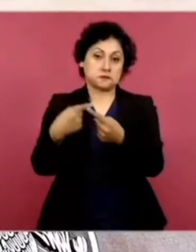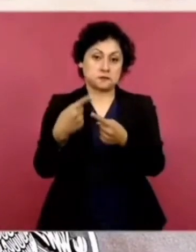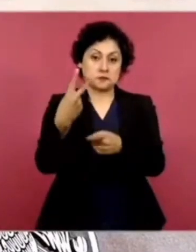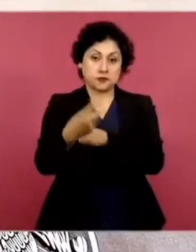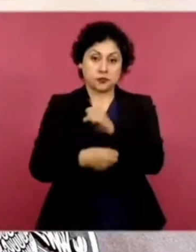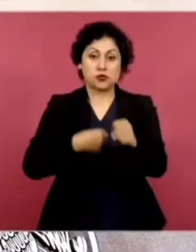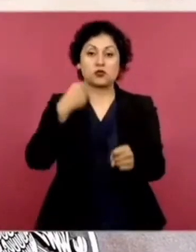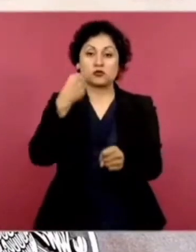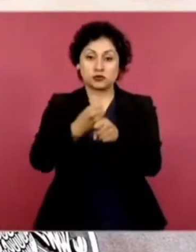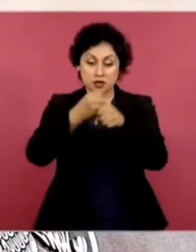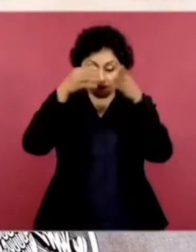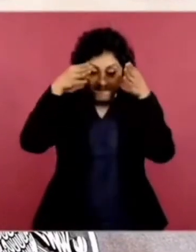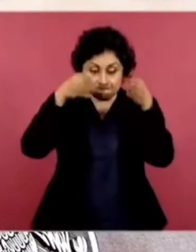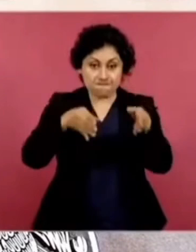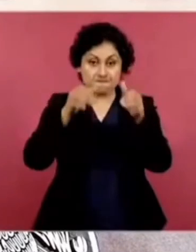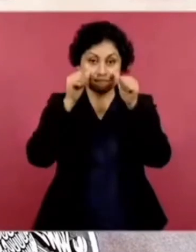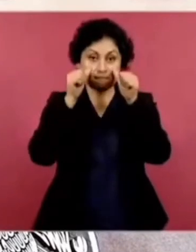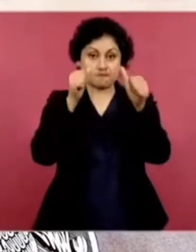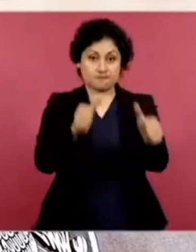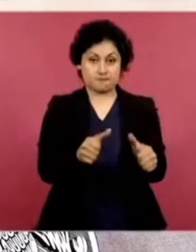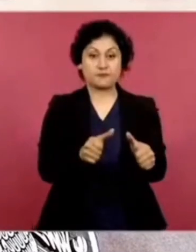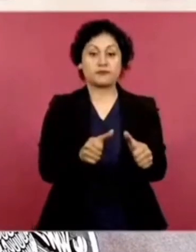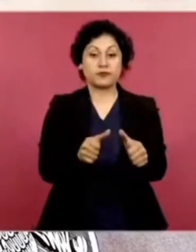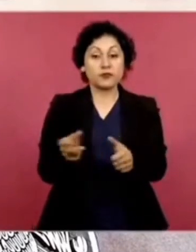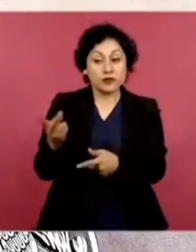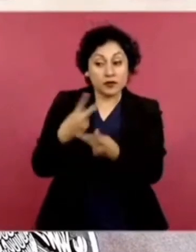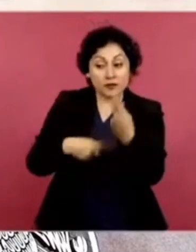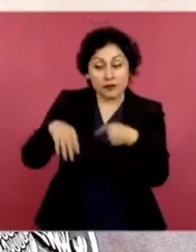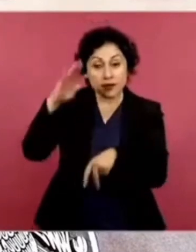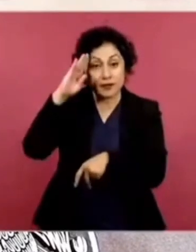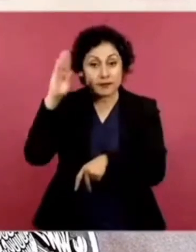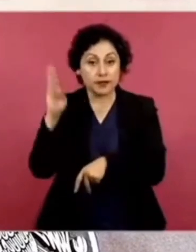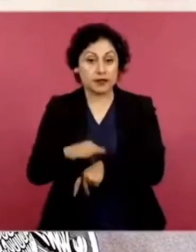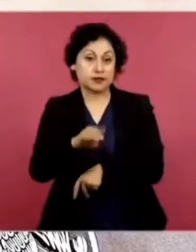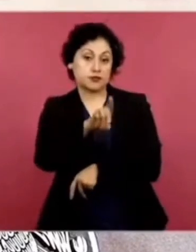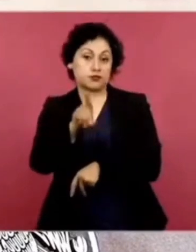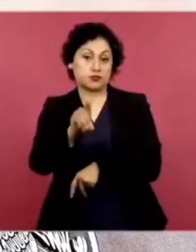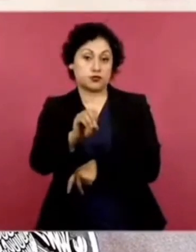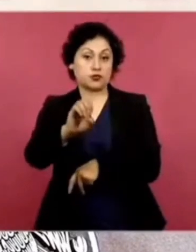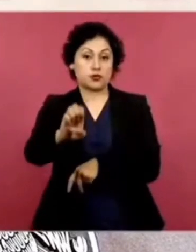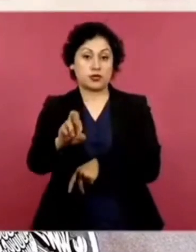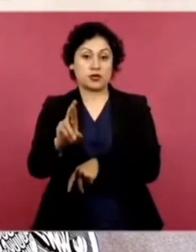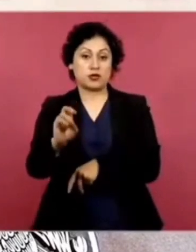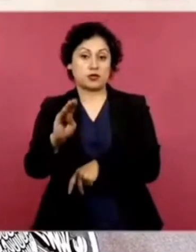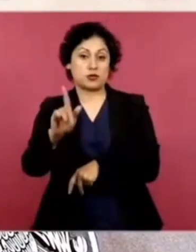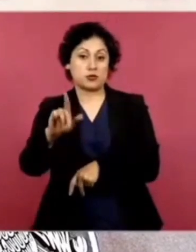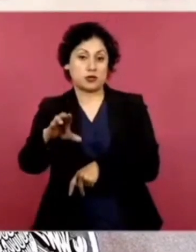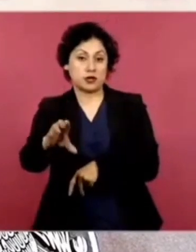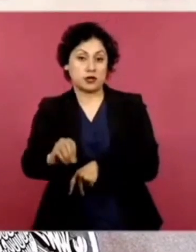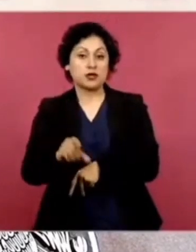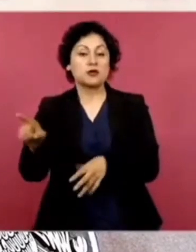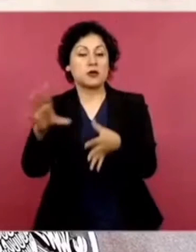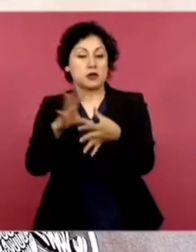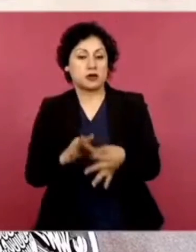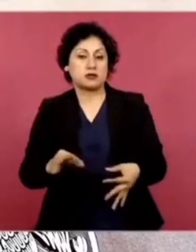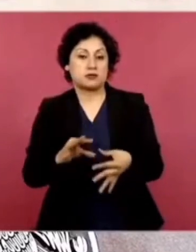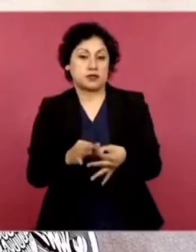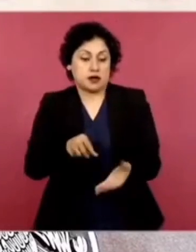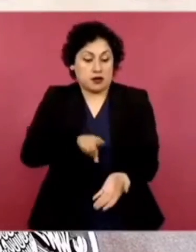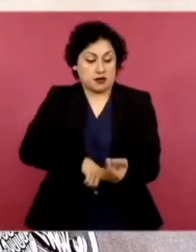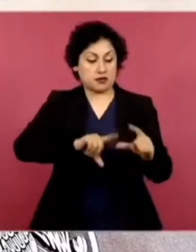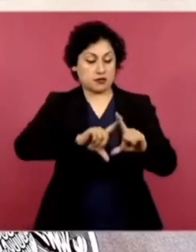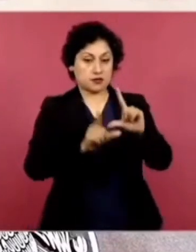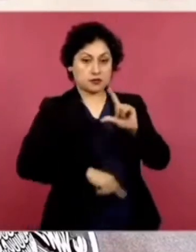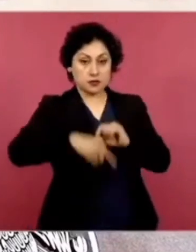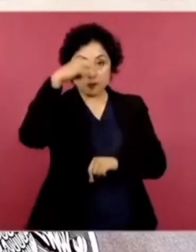el maestro Zoé Robledo les informará los avances del sistema de salud en México, IMSS